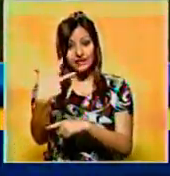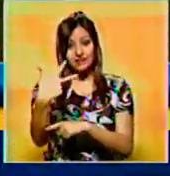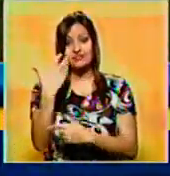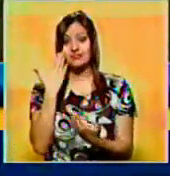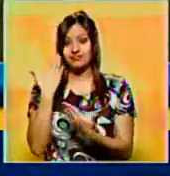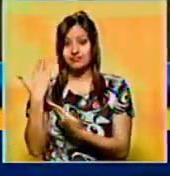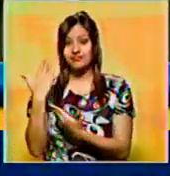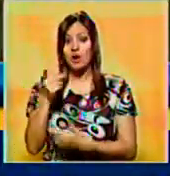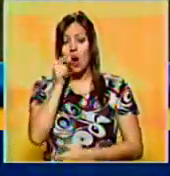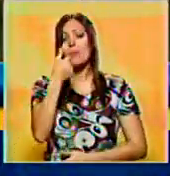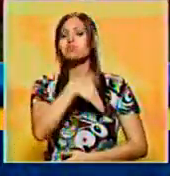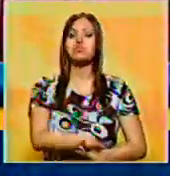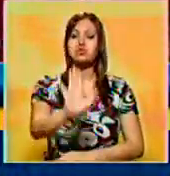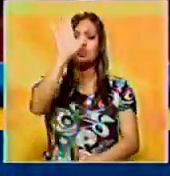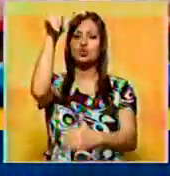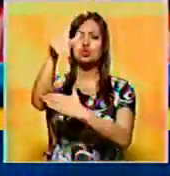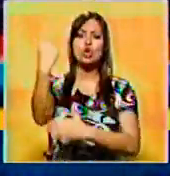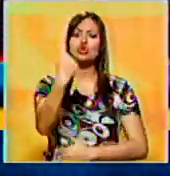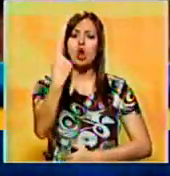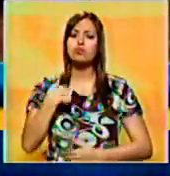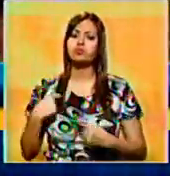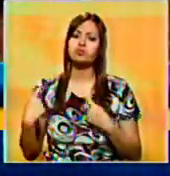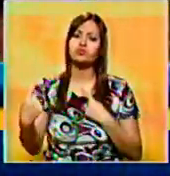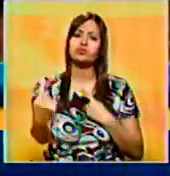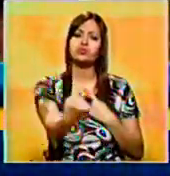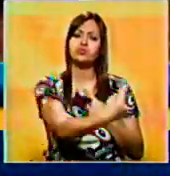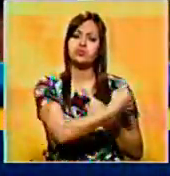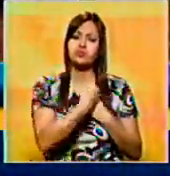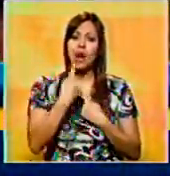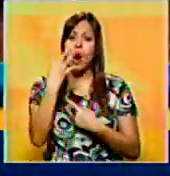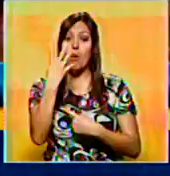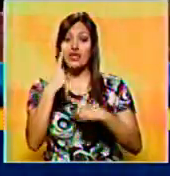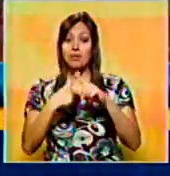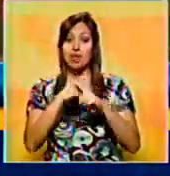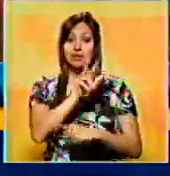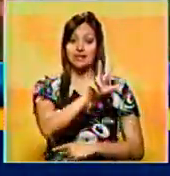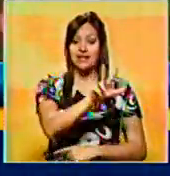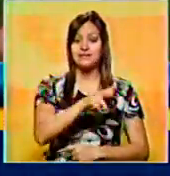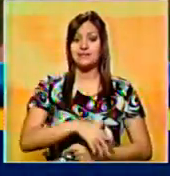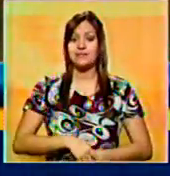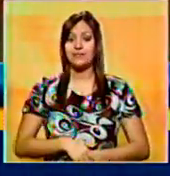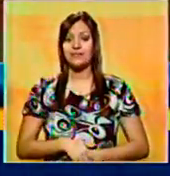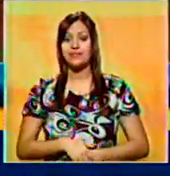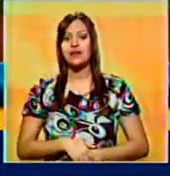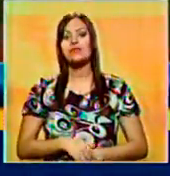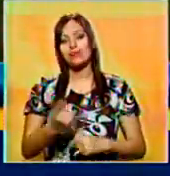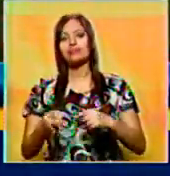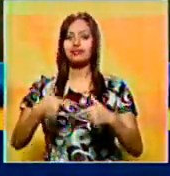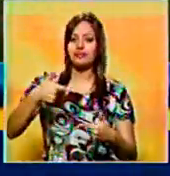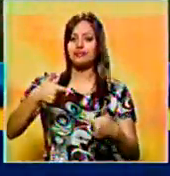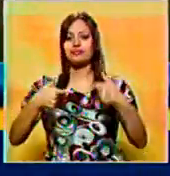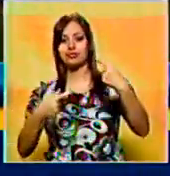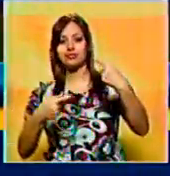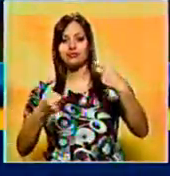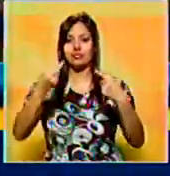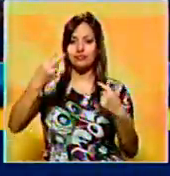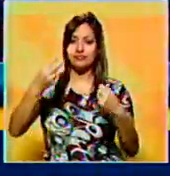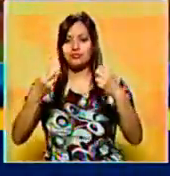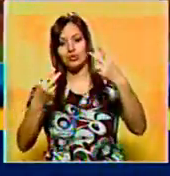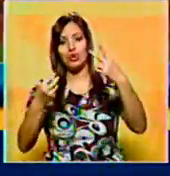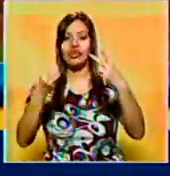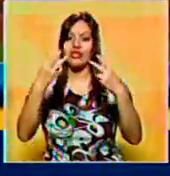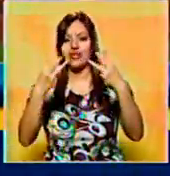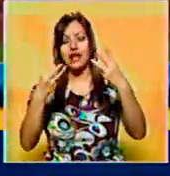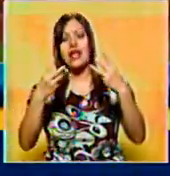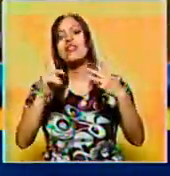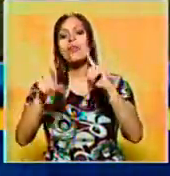Aldridge conectaba cuadrangular solitario para adelantar a Caribes 4-3 en la pizarra. Era un tome y dame el que se estaba viviendo en la ciudad de Valencia. Magallanes respondió en